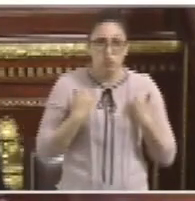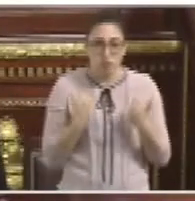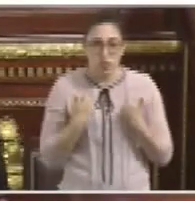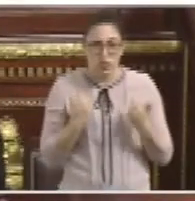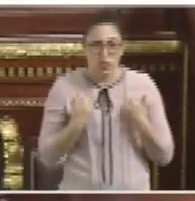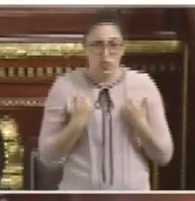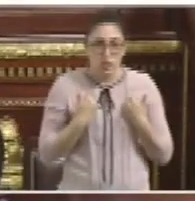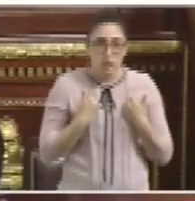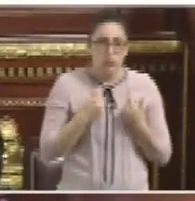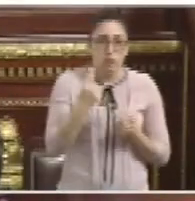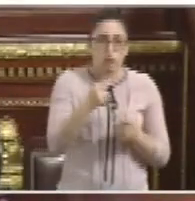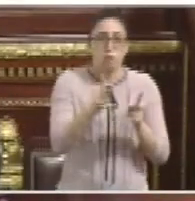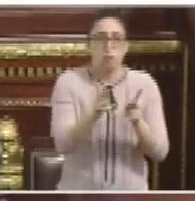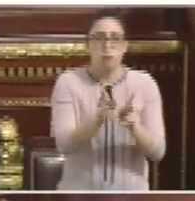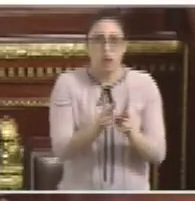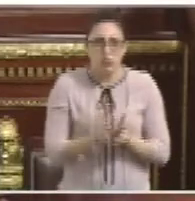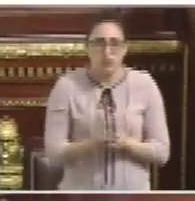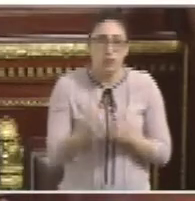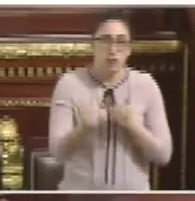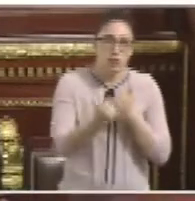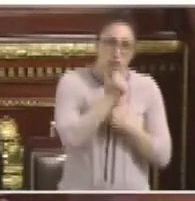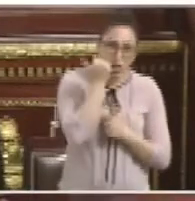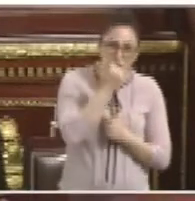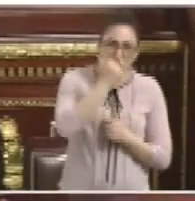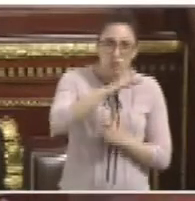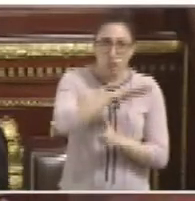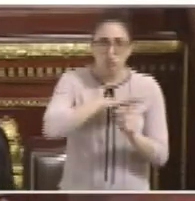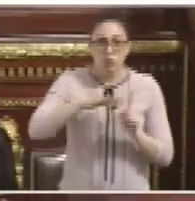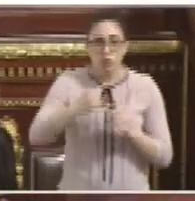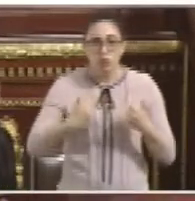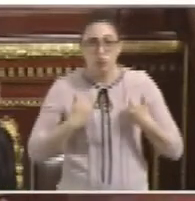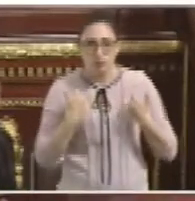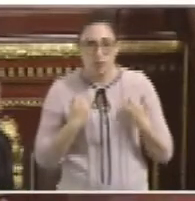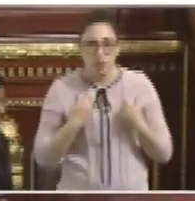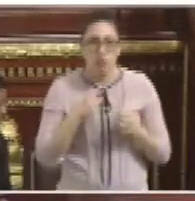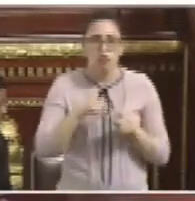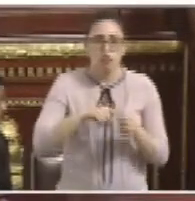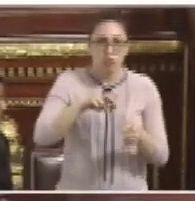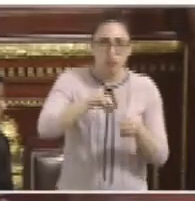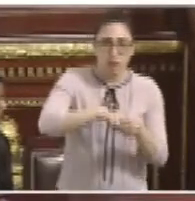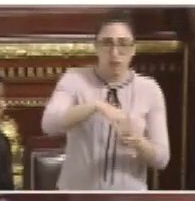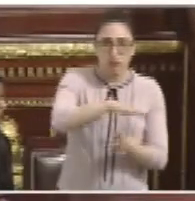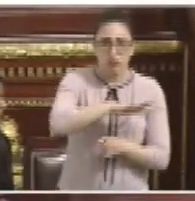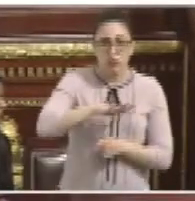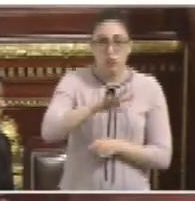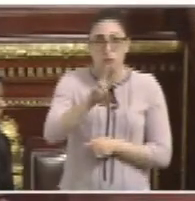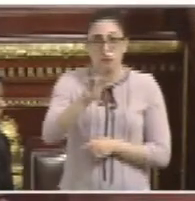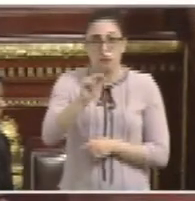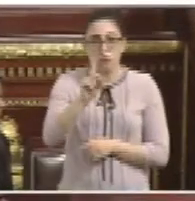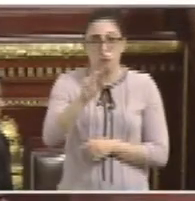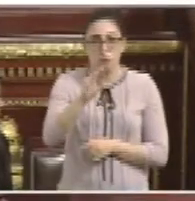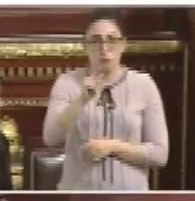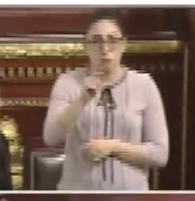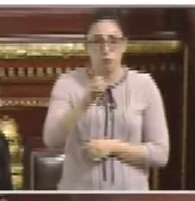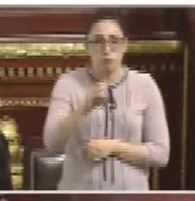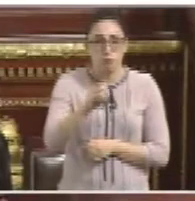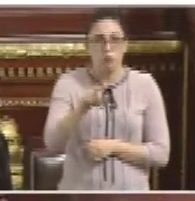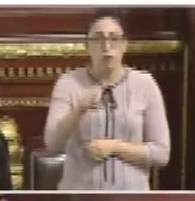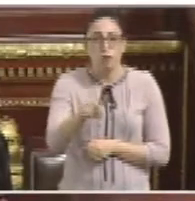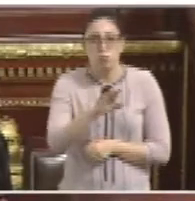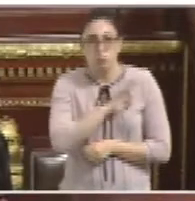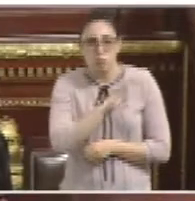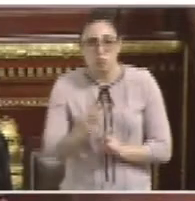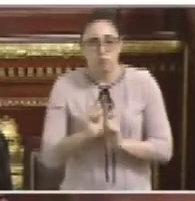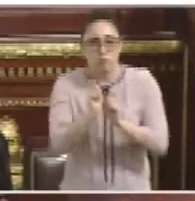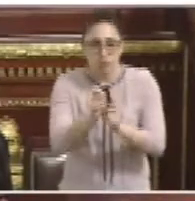denominados Plaza del Estudiante y Coruña Jóvenes, ubicados en la colonia Viaducto Piedad, implementando las acciones